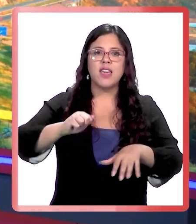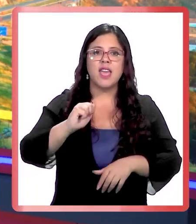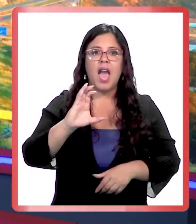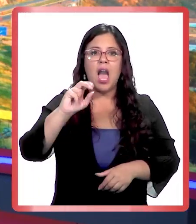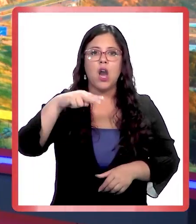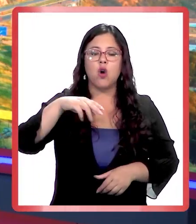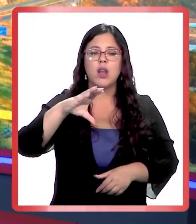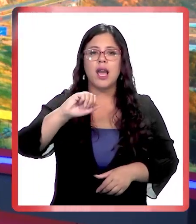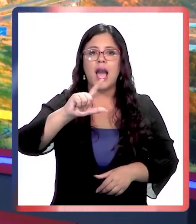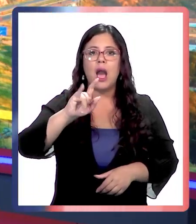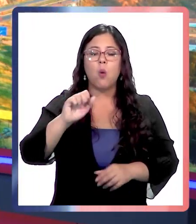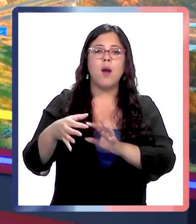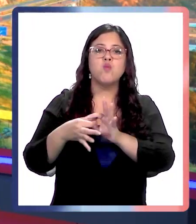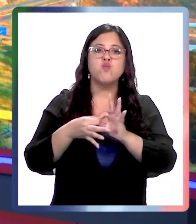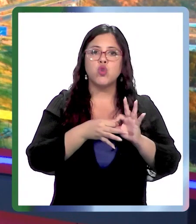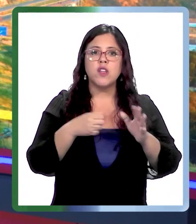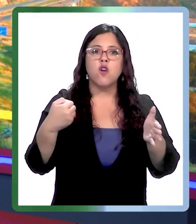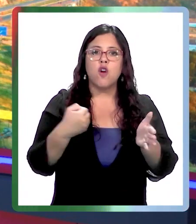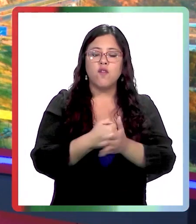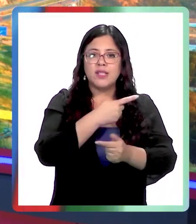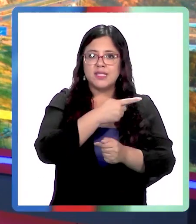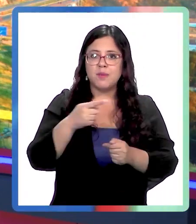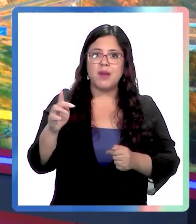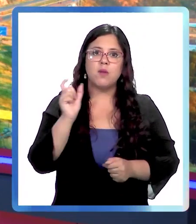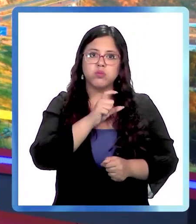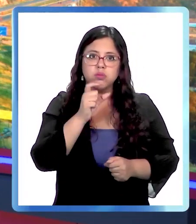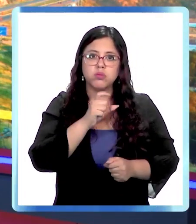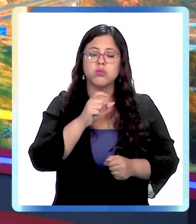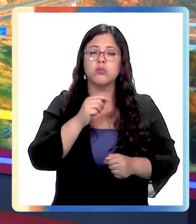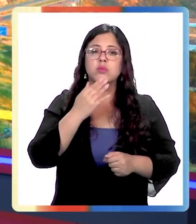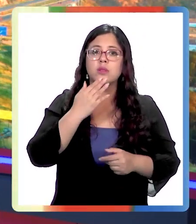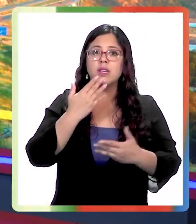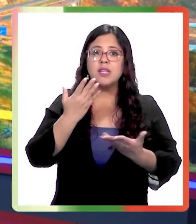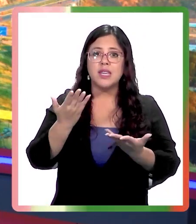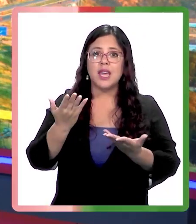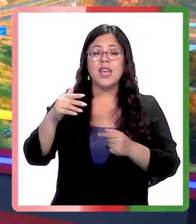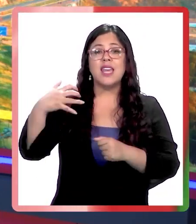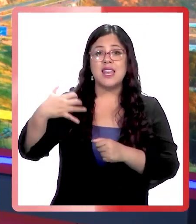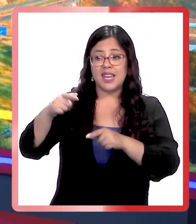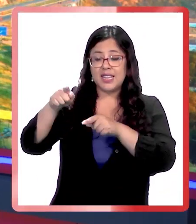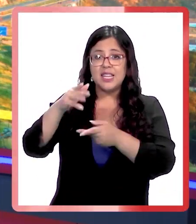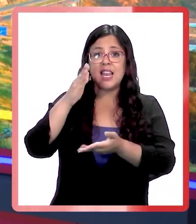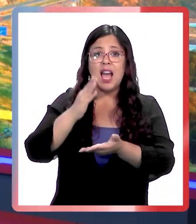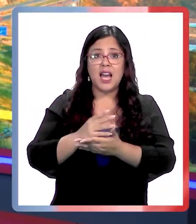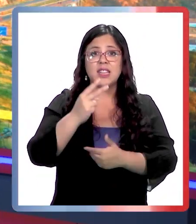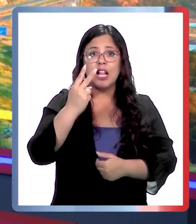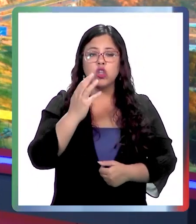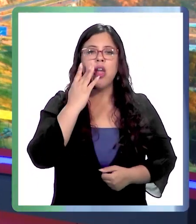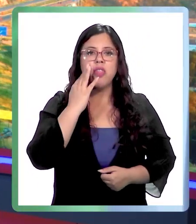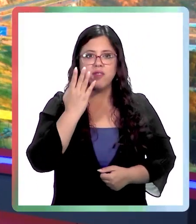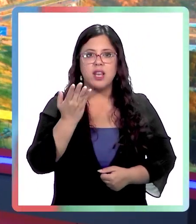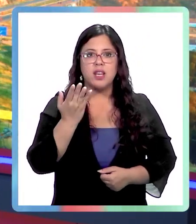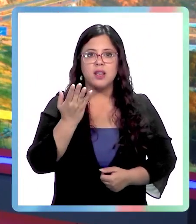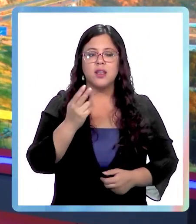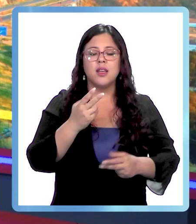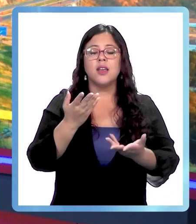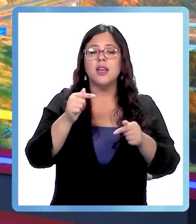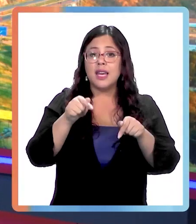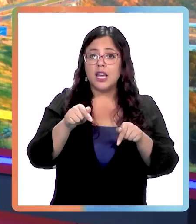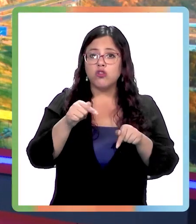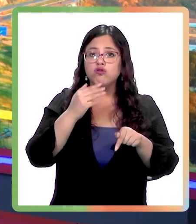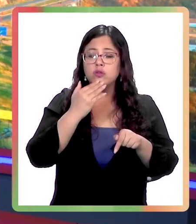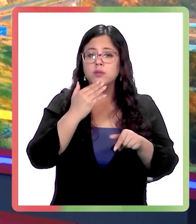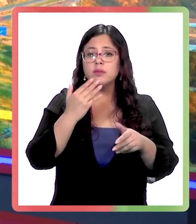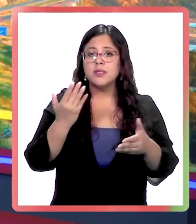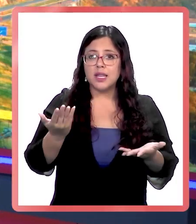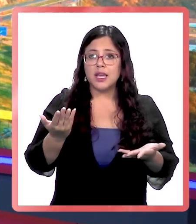Aconcagua. Esto en el marco del fin de semana largo que se avecina y los feriados en Argentina que se extienden hasta el 2 de abril. La